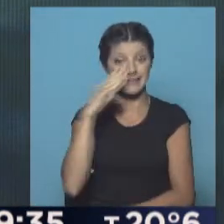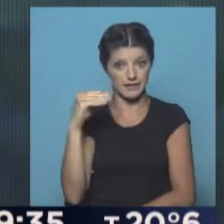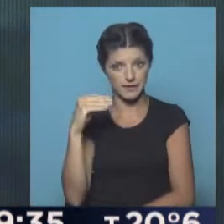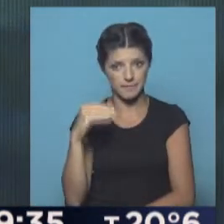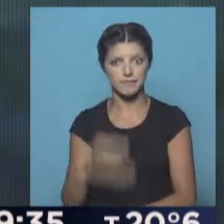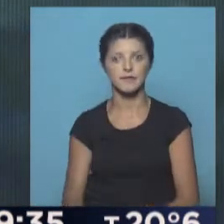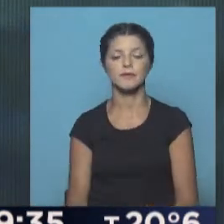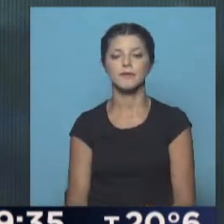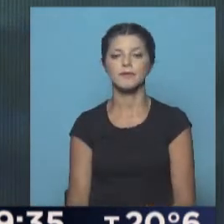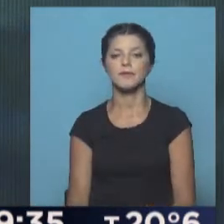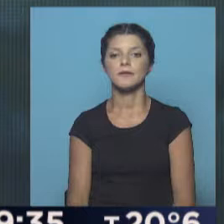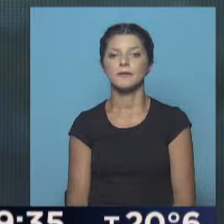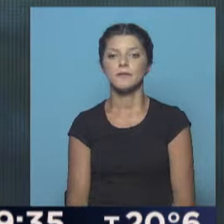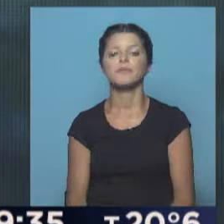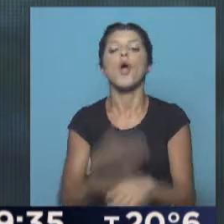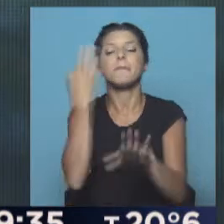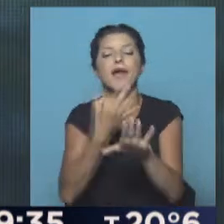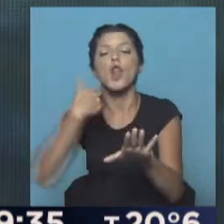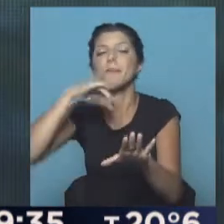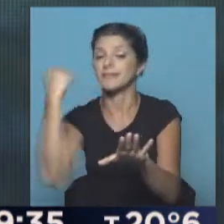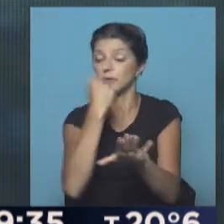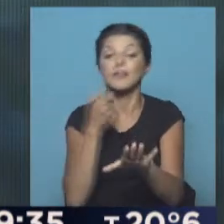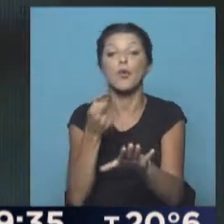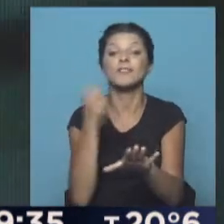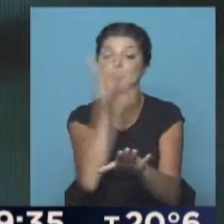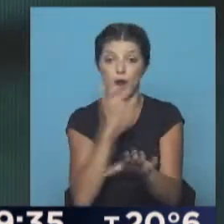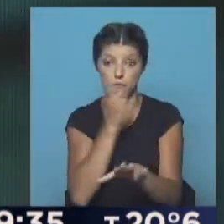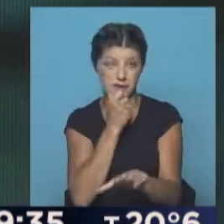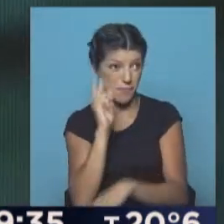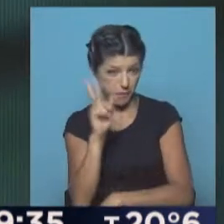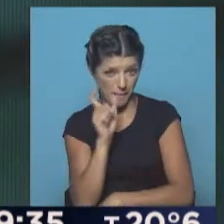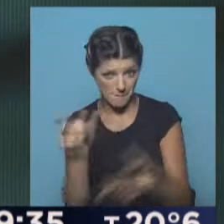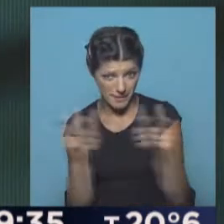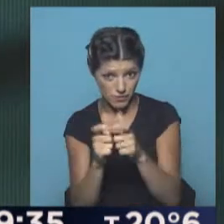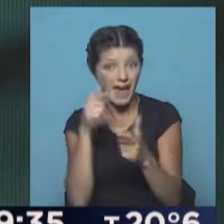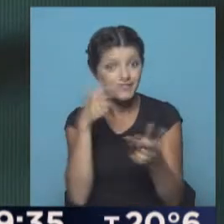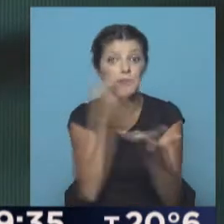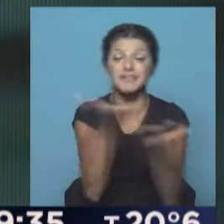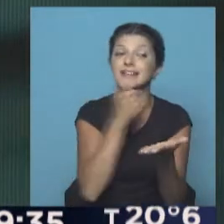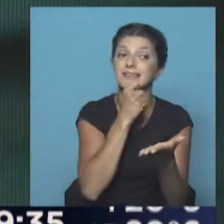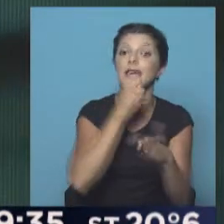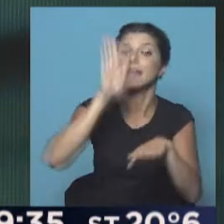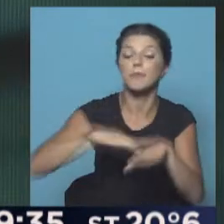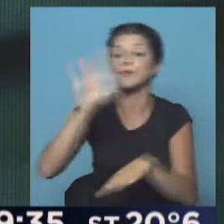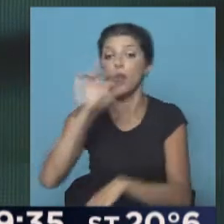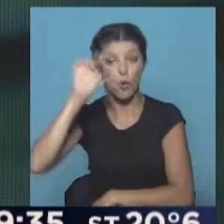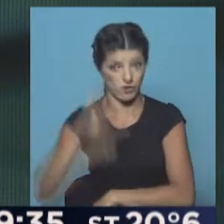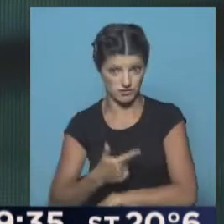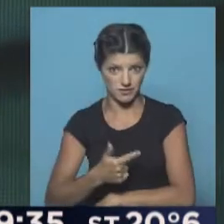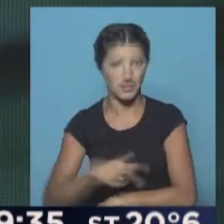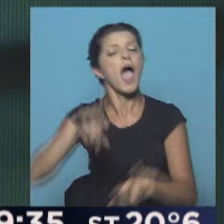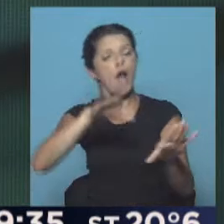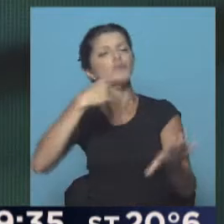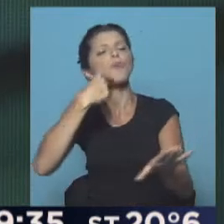que no importa tanto. Lo que importa son los juicios orales. Por los juicios orales es como las películas, se demuestra si la gente es culpable o inocente. Yo apelo a la memoria de ustedes y cuántos juicios